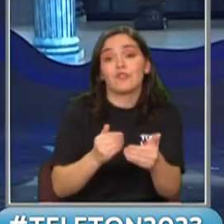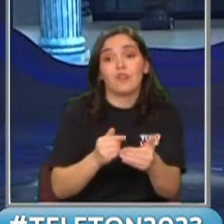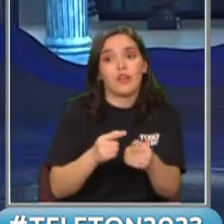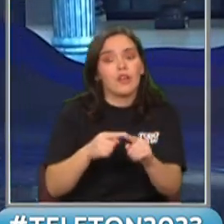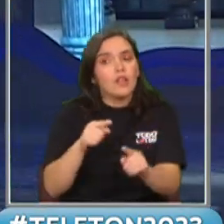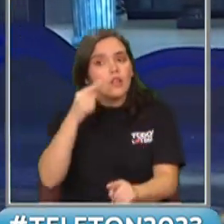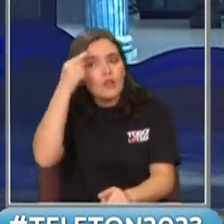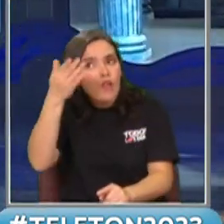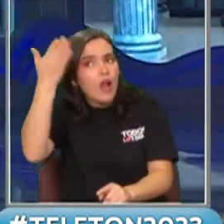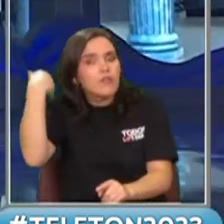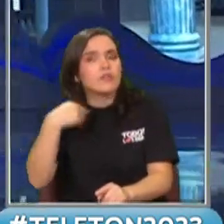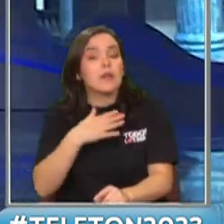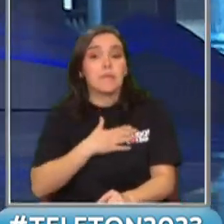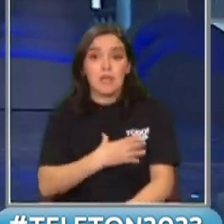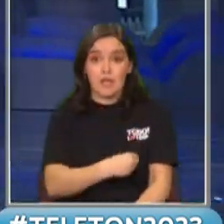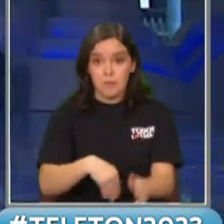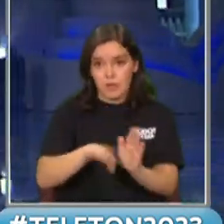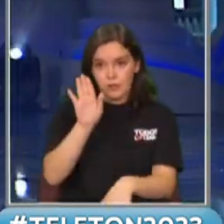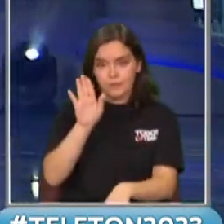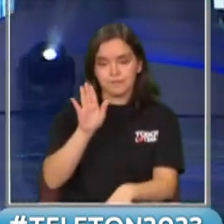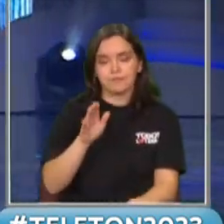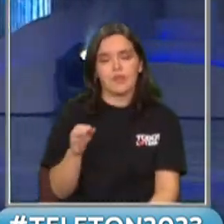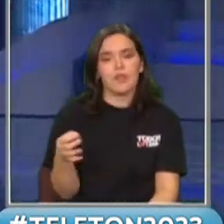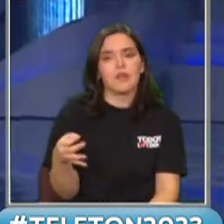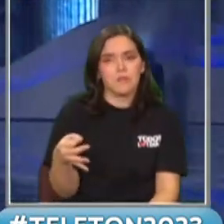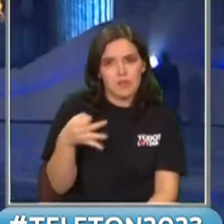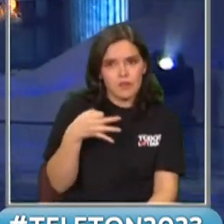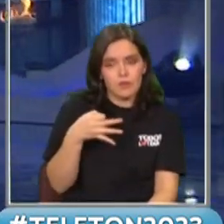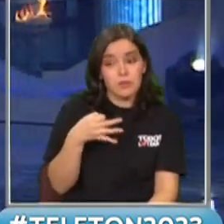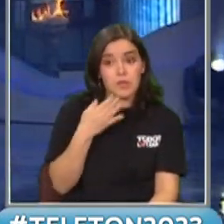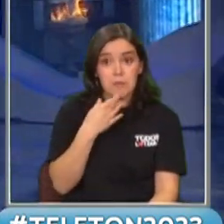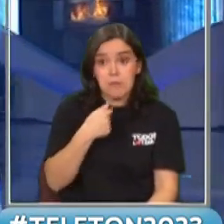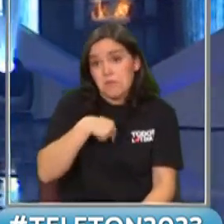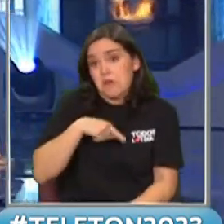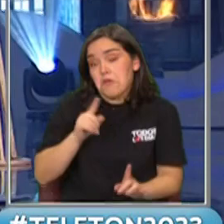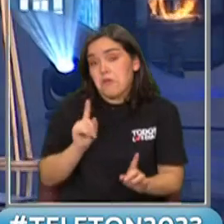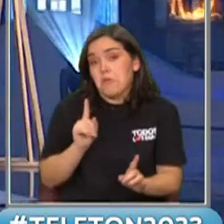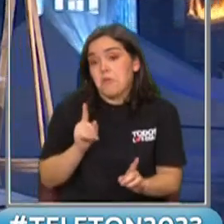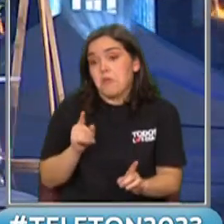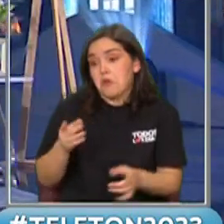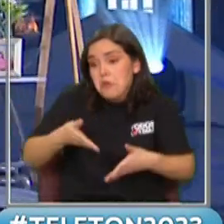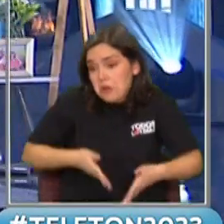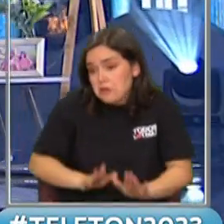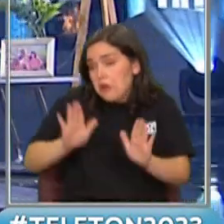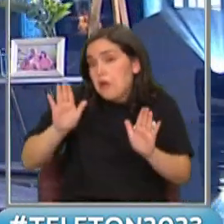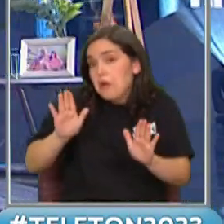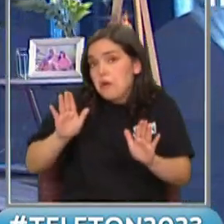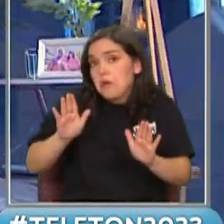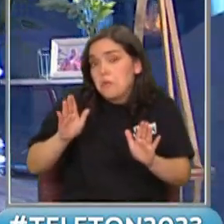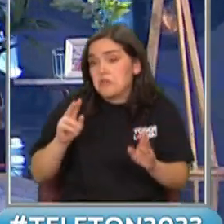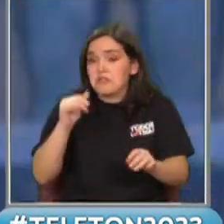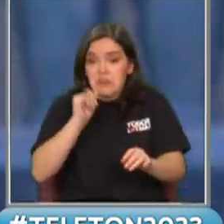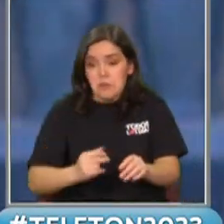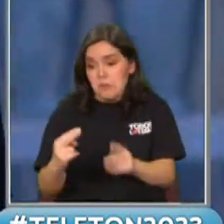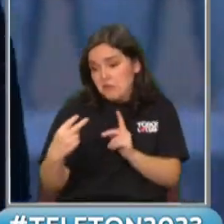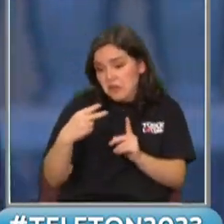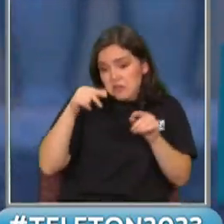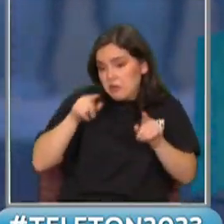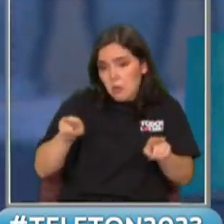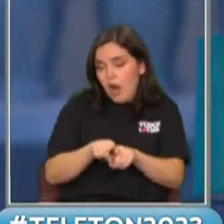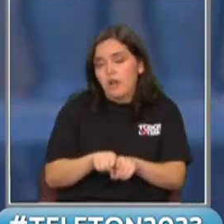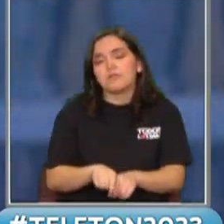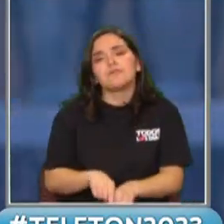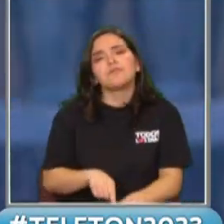hija mayor eh Me dice porque para ellos como yo ellos nacieron yos me vieron así siempre Entonces me